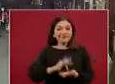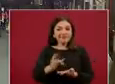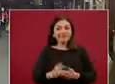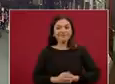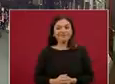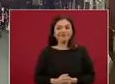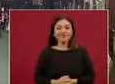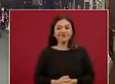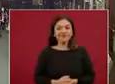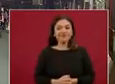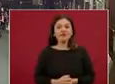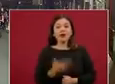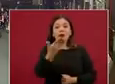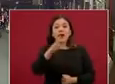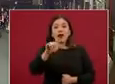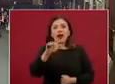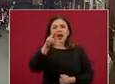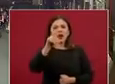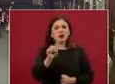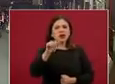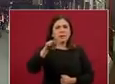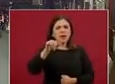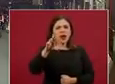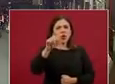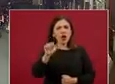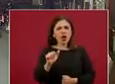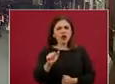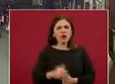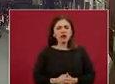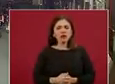Gracias. Carlos Avaroa, de 1+1.